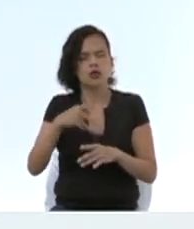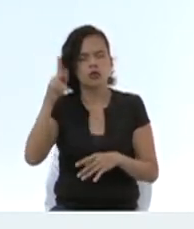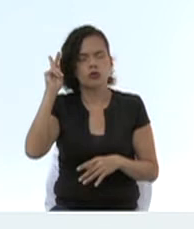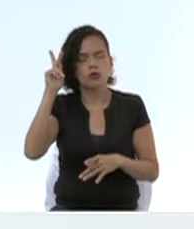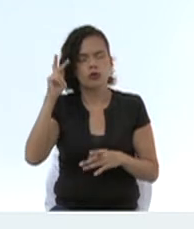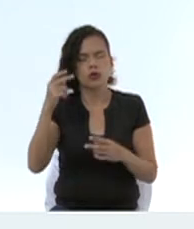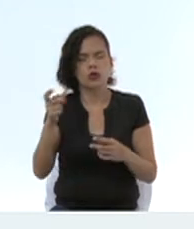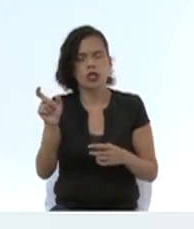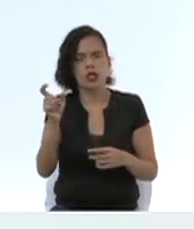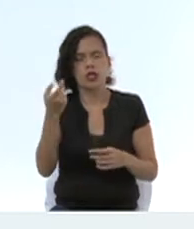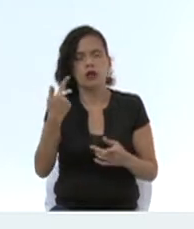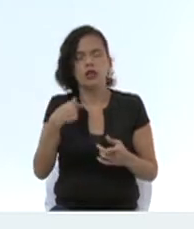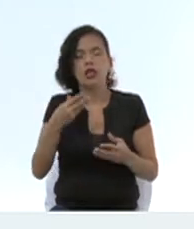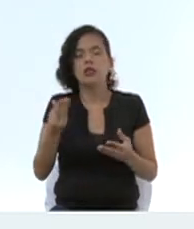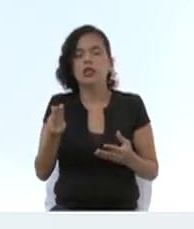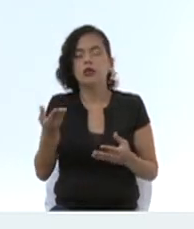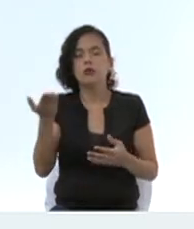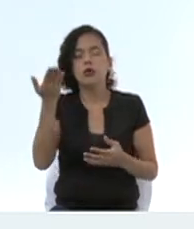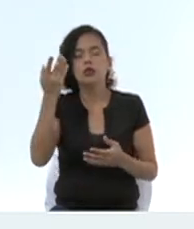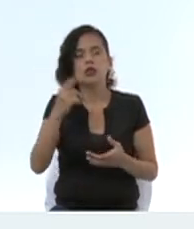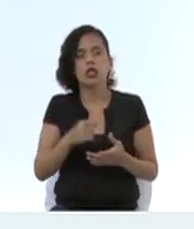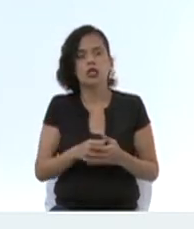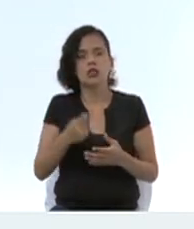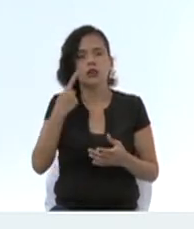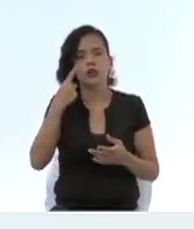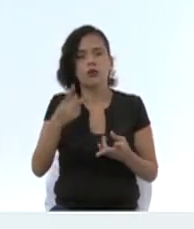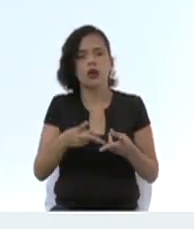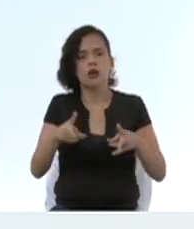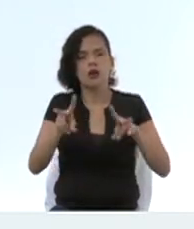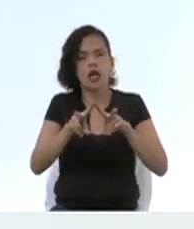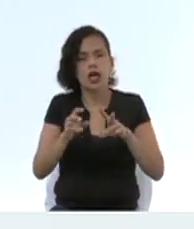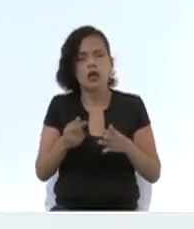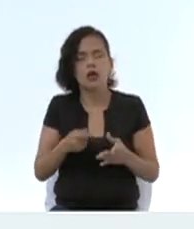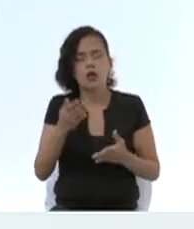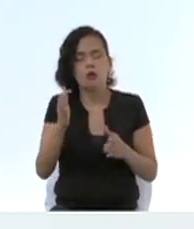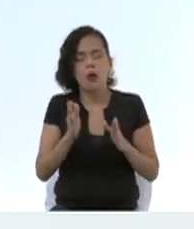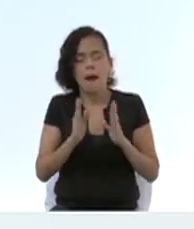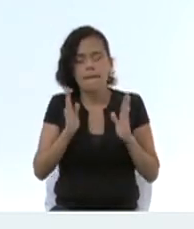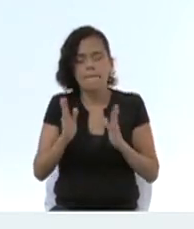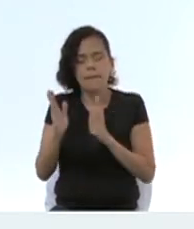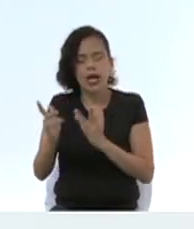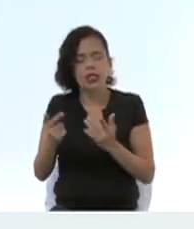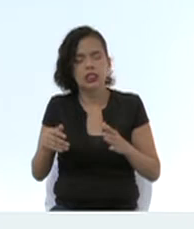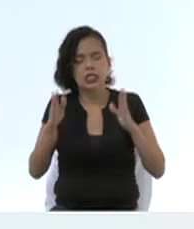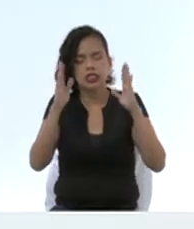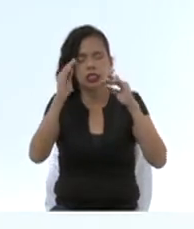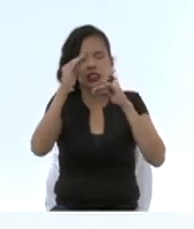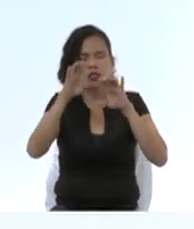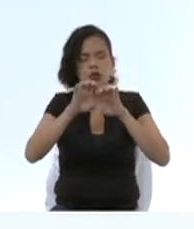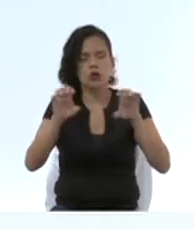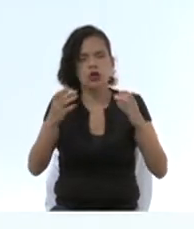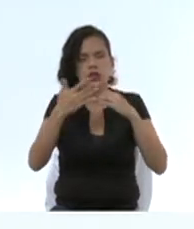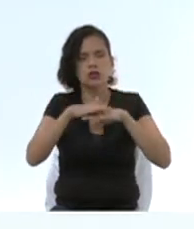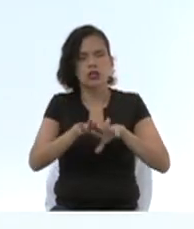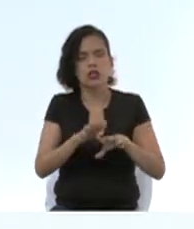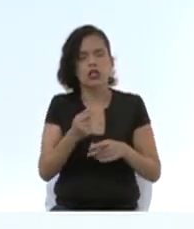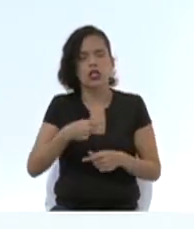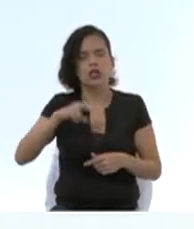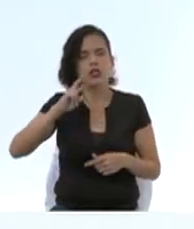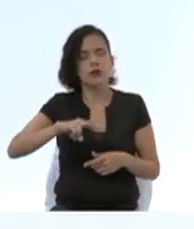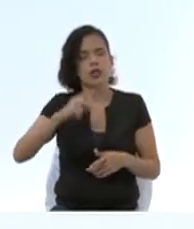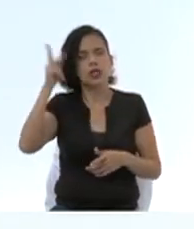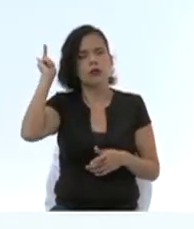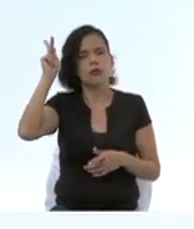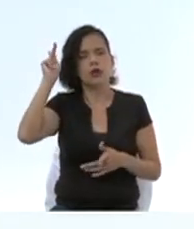es tan importante reconocerlo, valorarlo como parte de esa atención educativa integral. ¿No es cierto, profe? Es cierto, profe